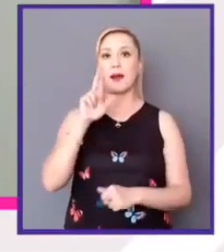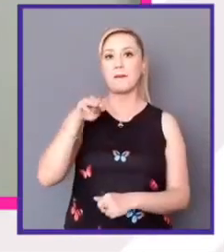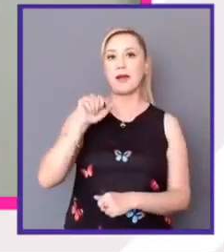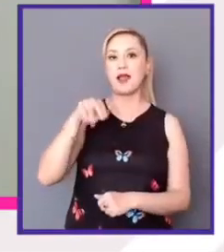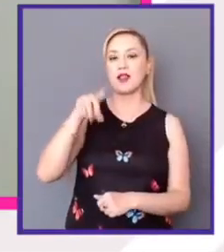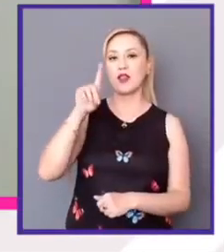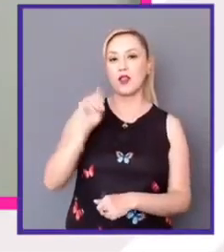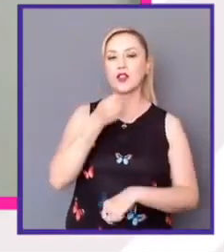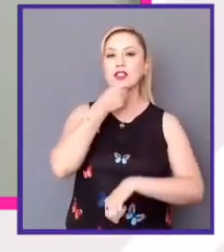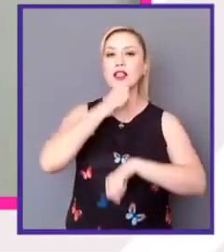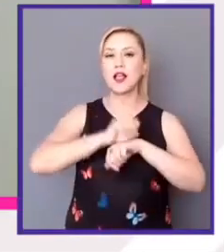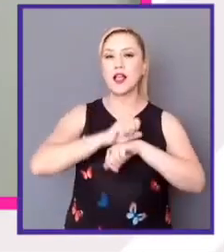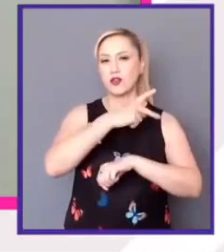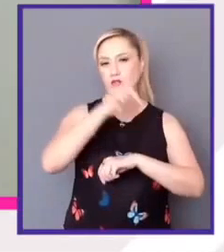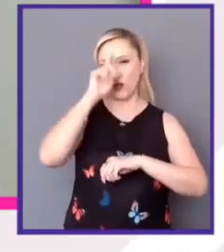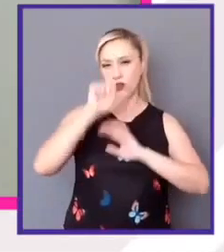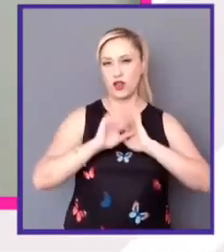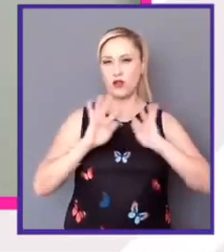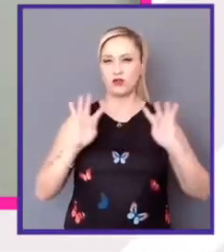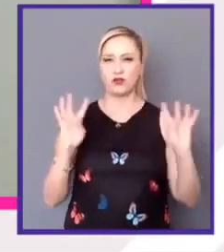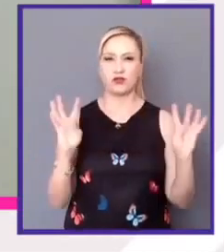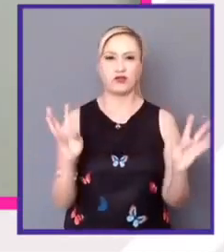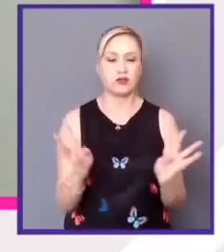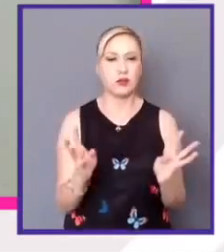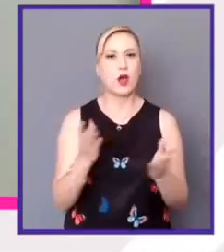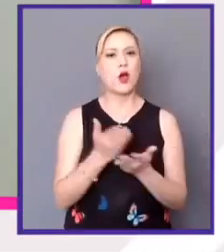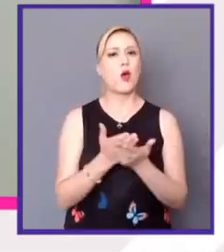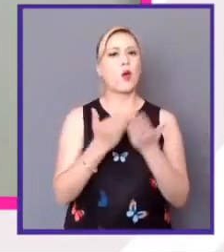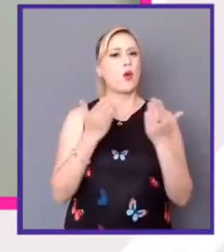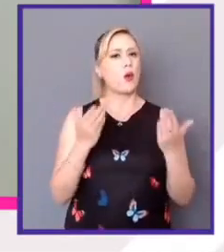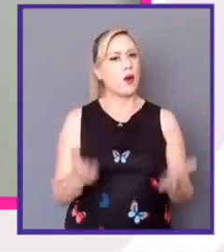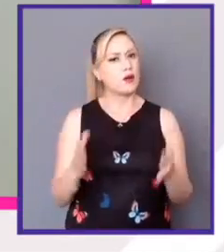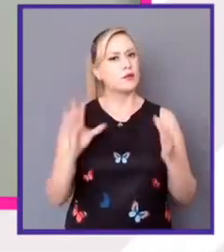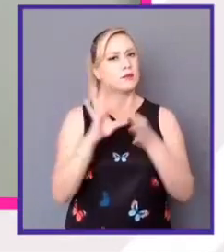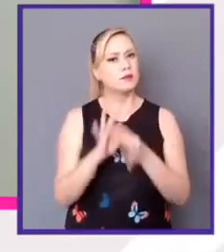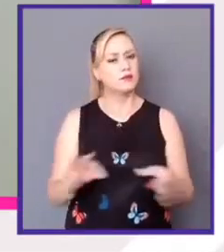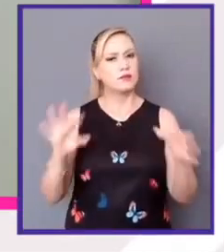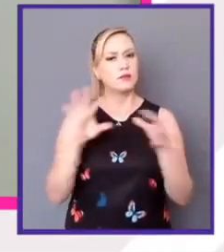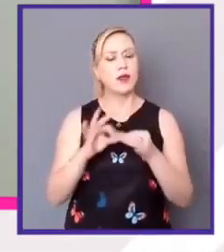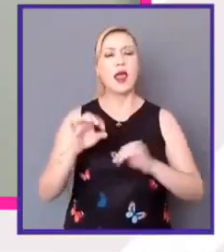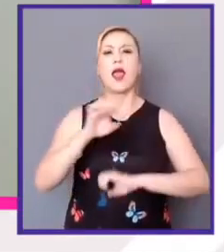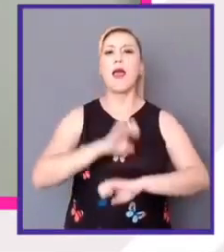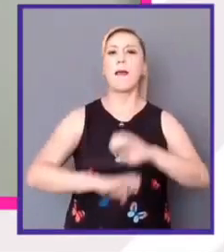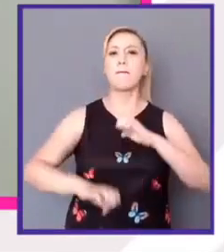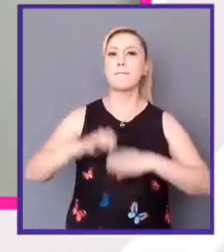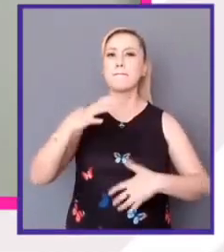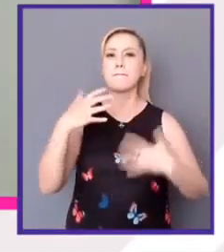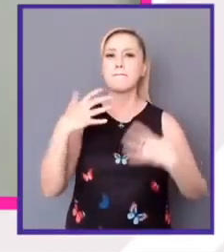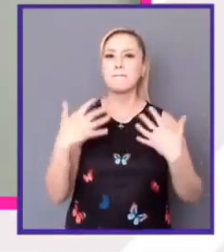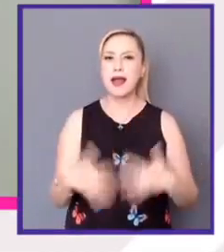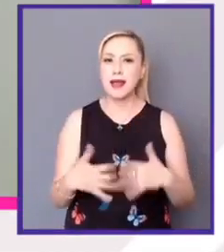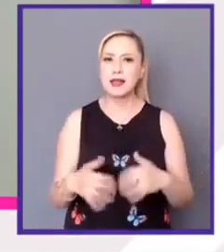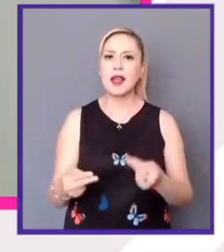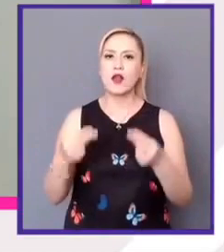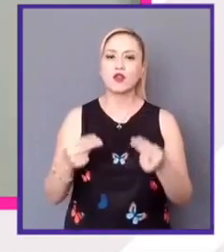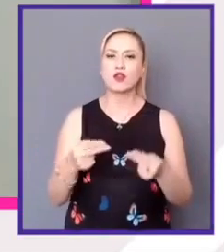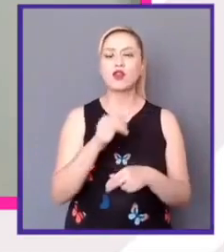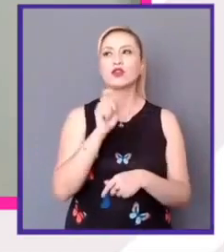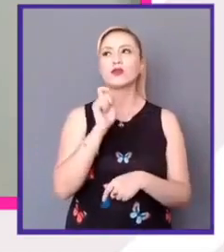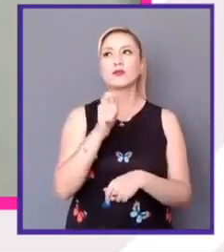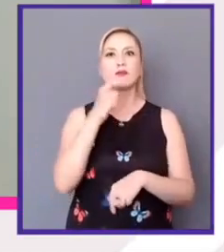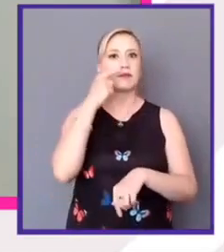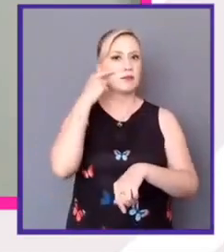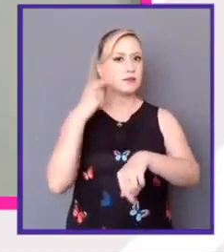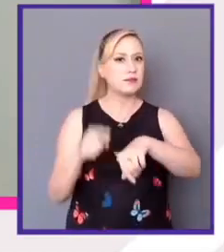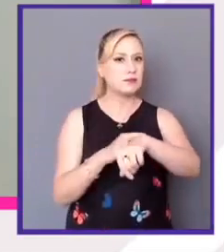del Consejo, estaré conduciendo el programa el día de hoy con el tema Empresas Antirracistas. Es importante recordar que